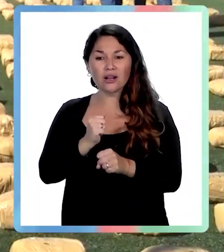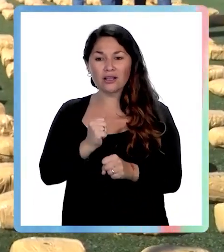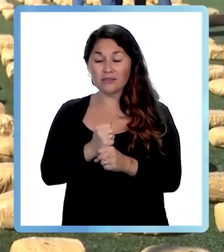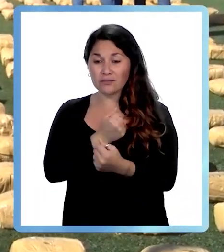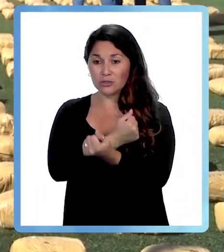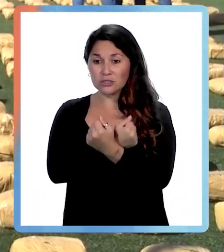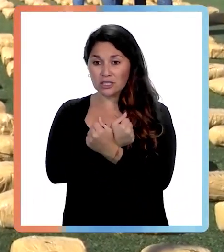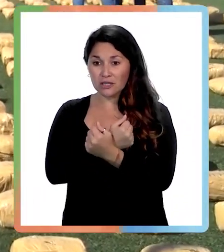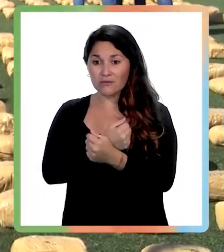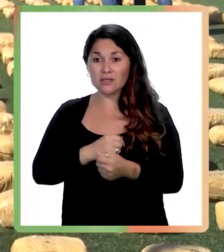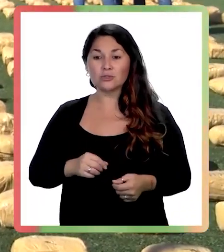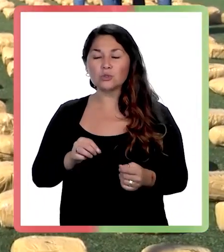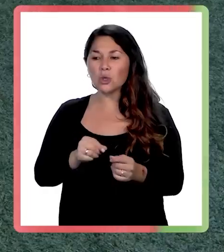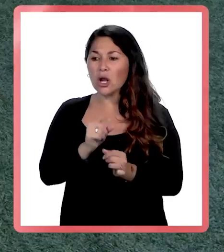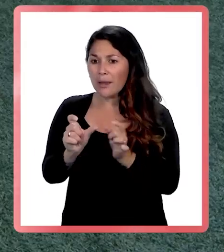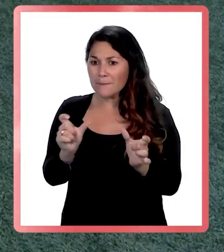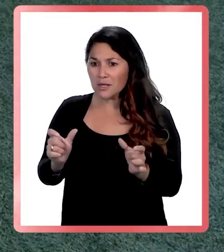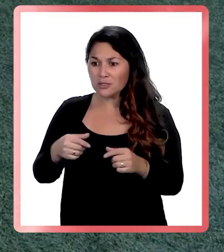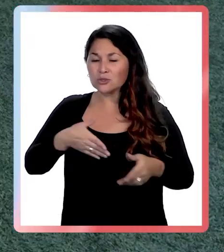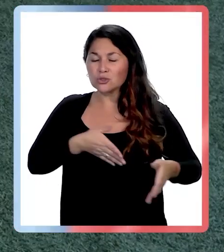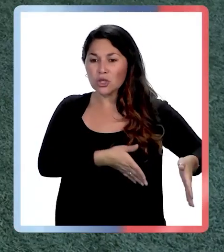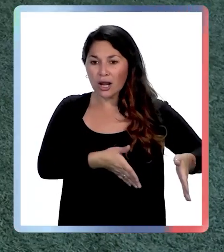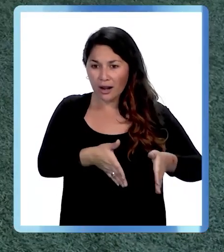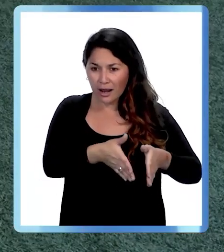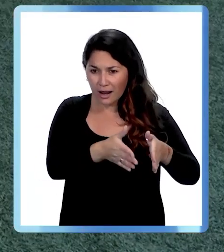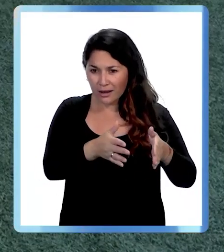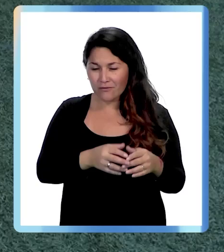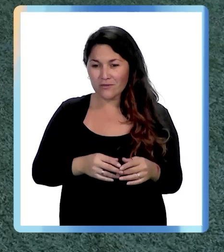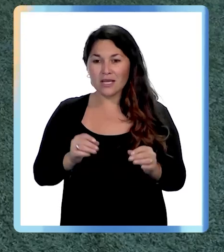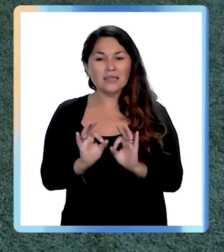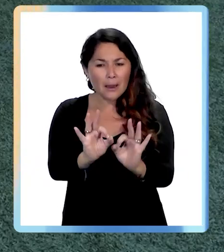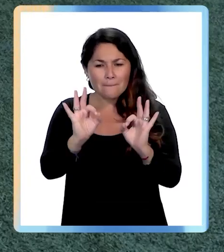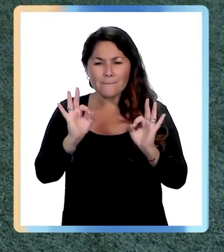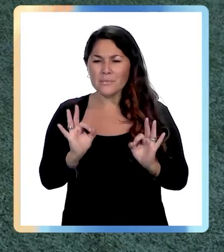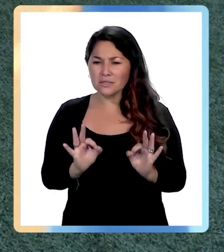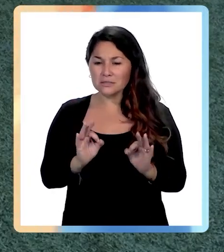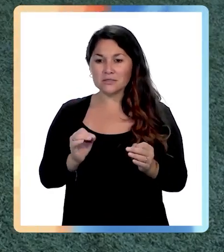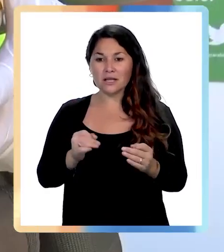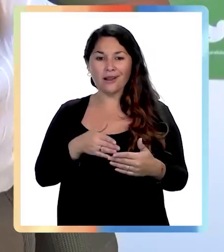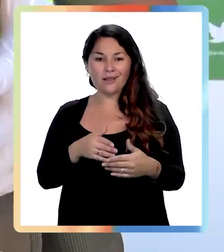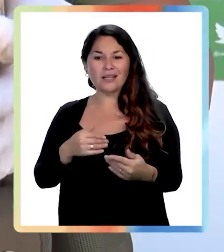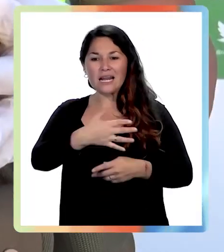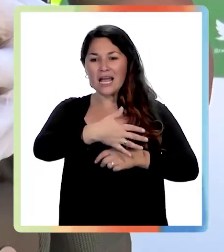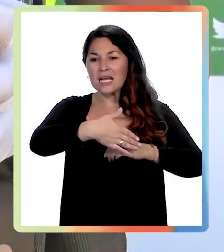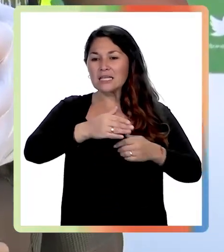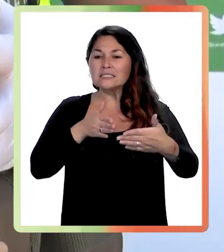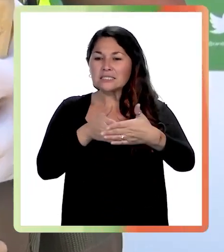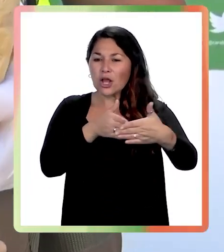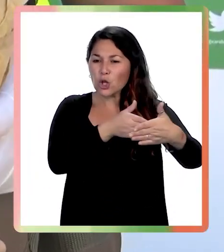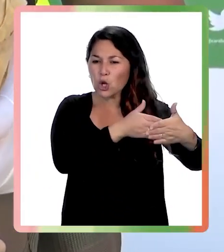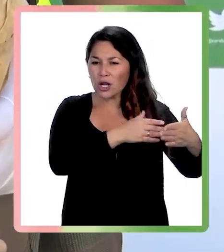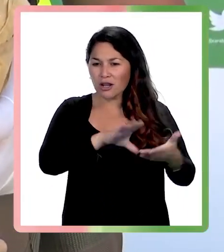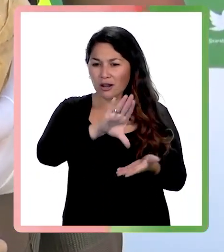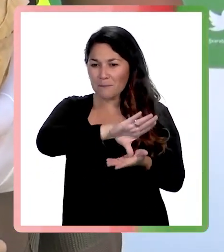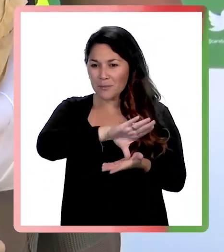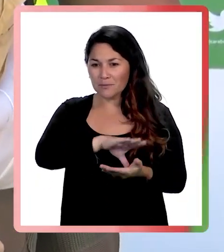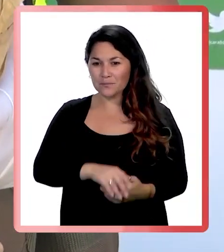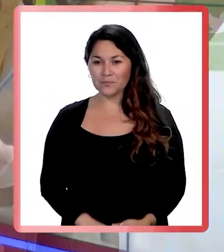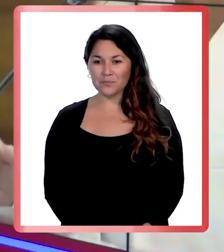que realiza Carabineros con su personal territorial y de unidades especializadas en la zona fronteriza y las rutas de la